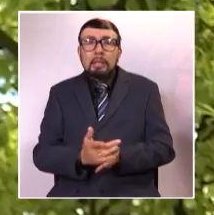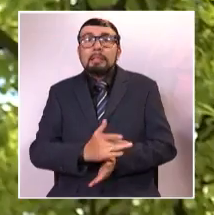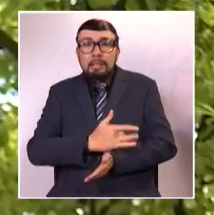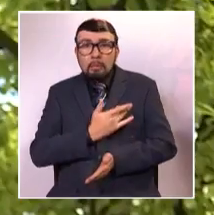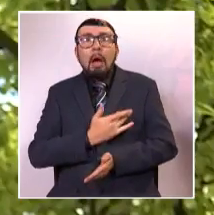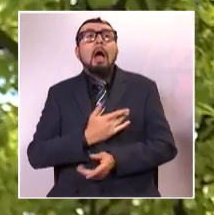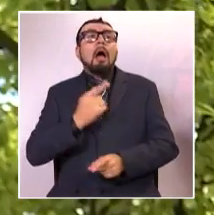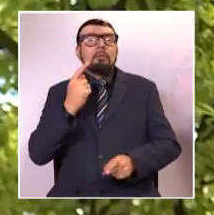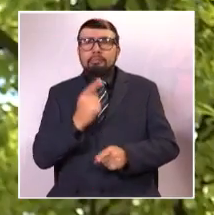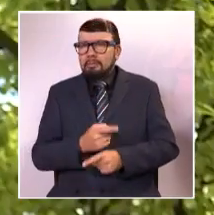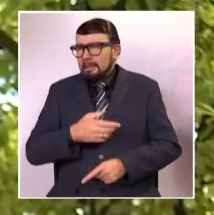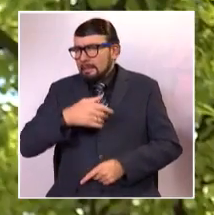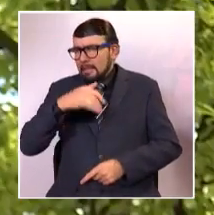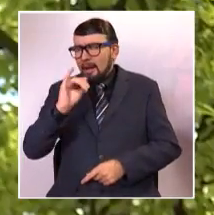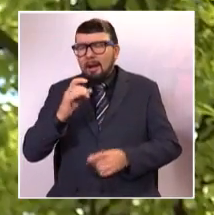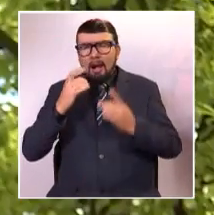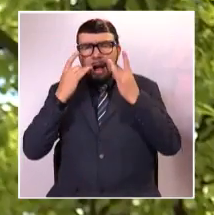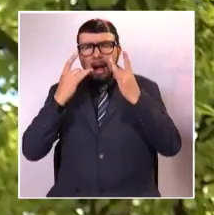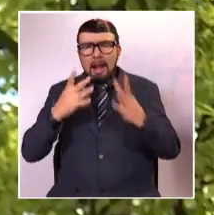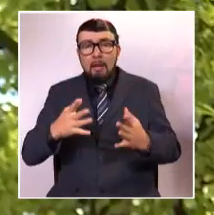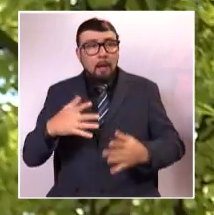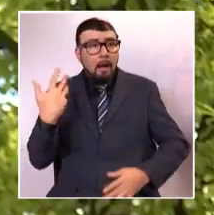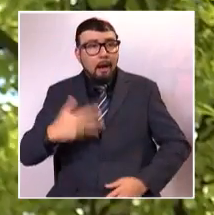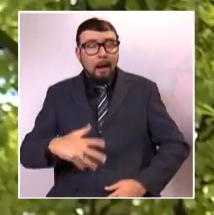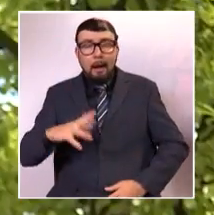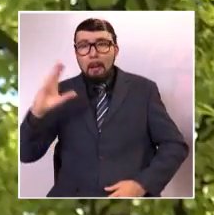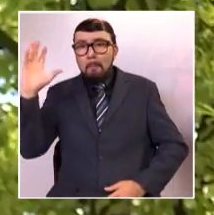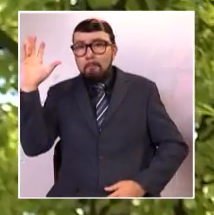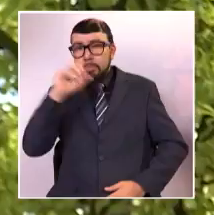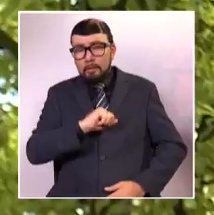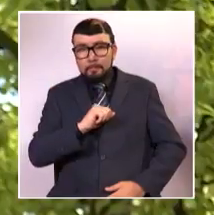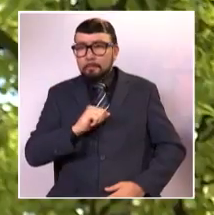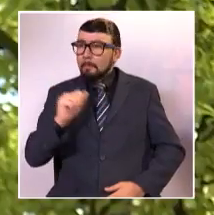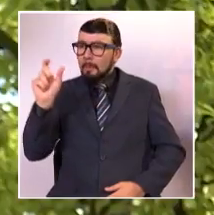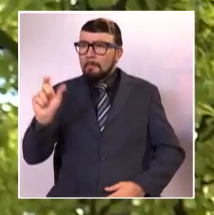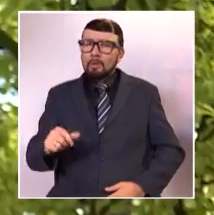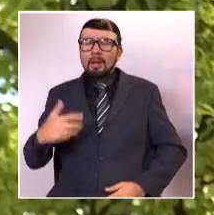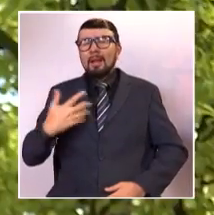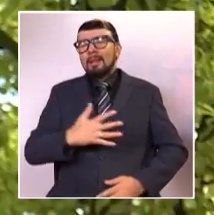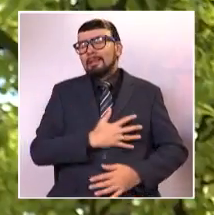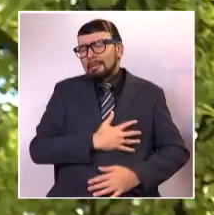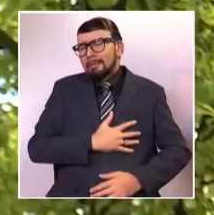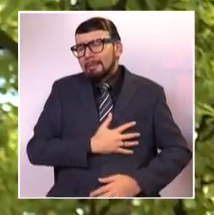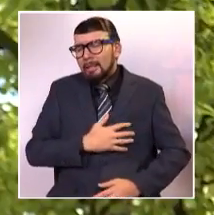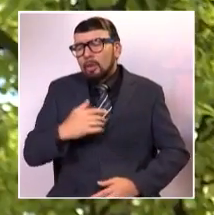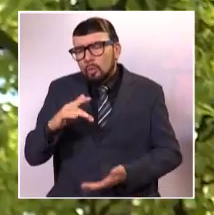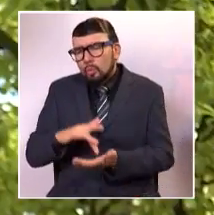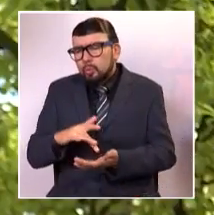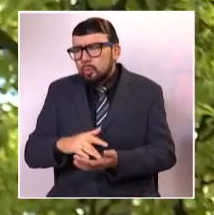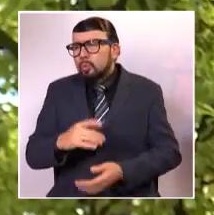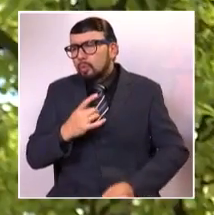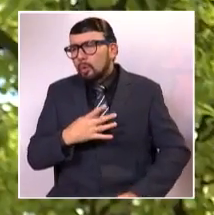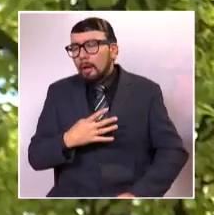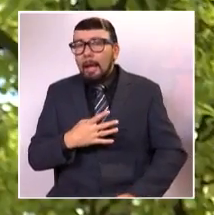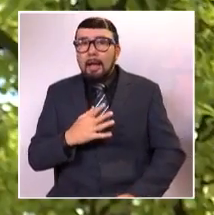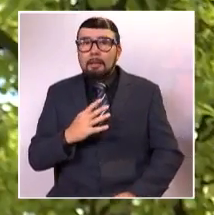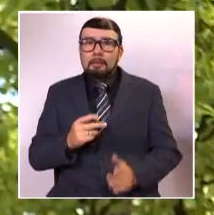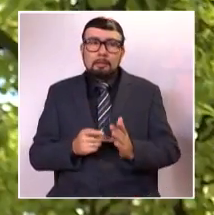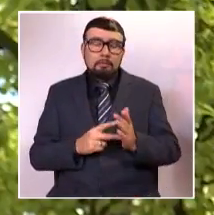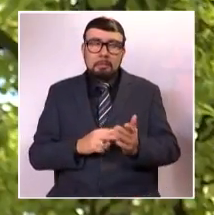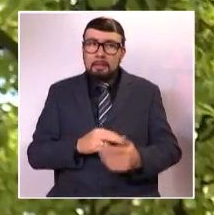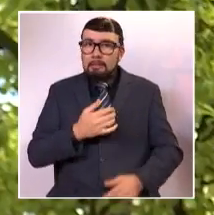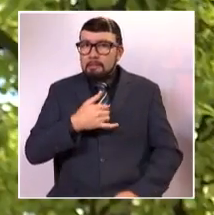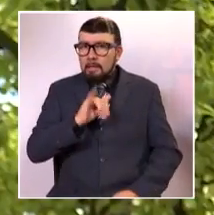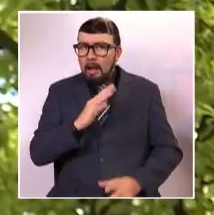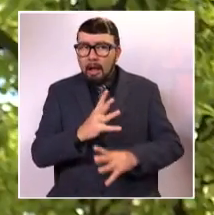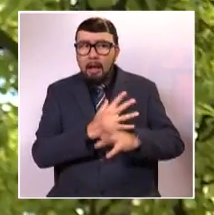producido, digamos, una invasión, y entonces el paciente cuando va con el dolor, cuando vaya con las manifestaciones clínicas, muchas veces